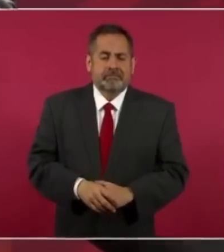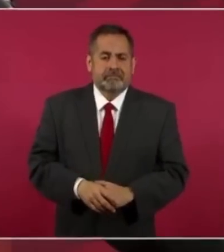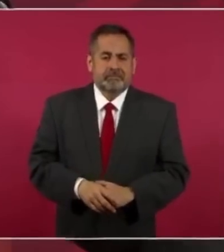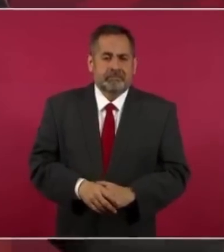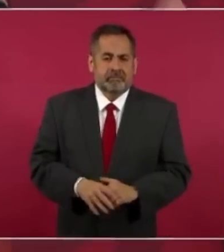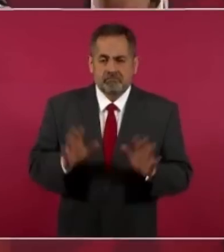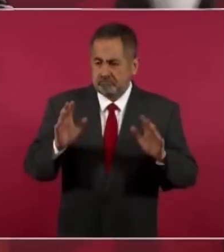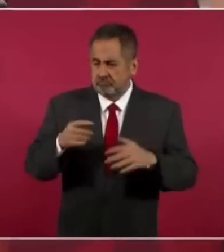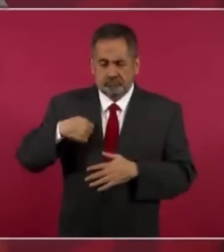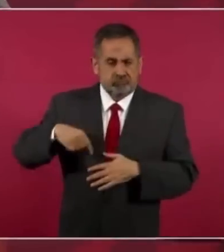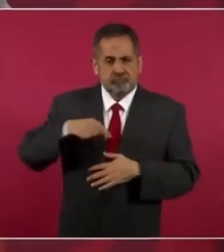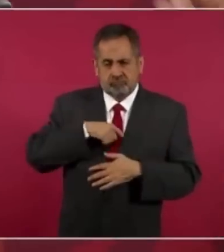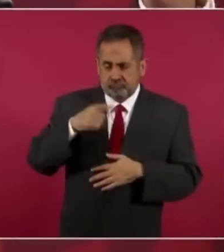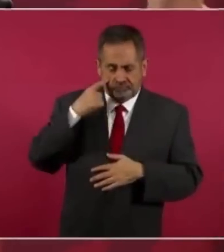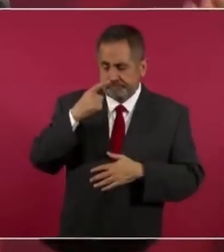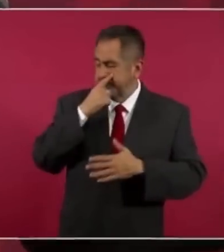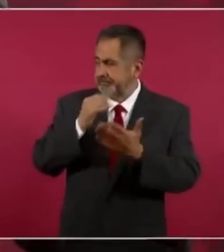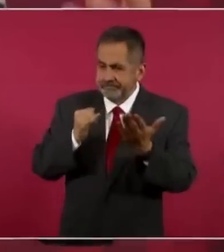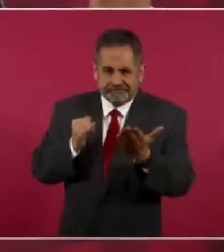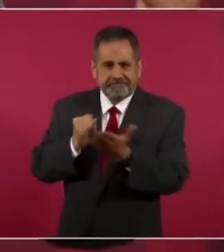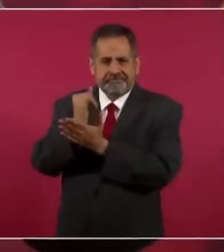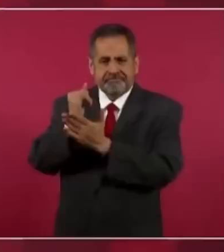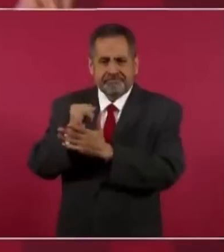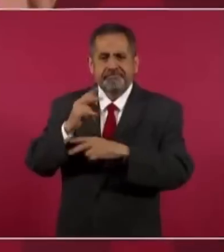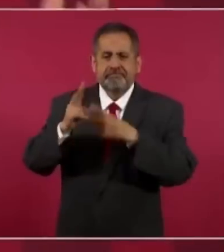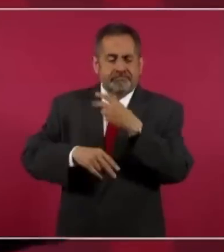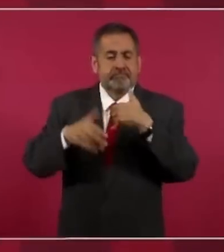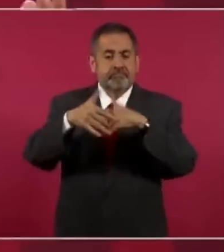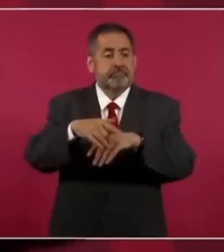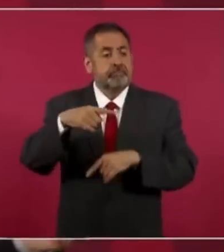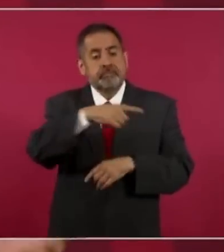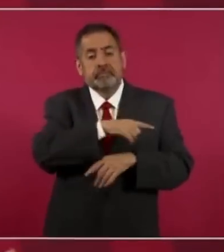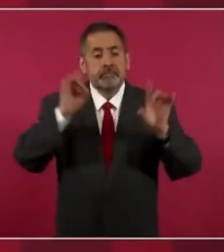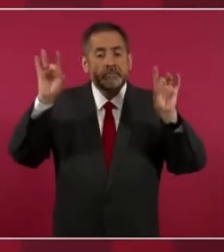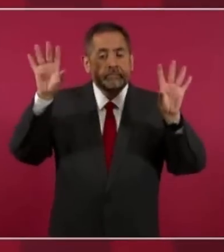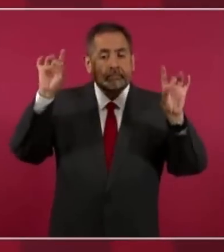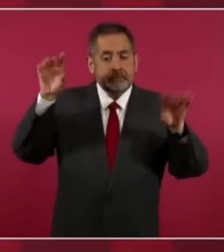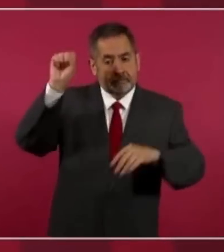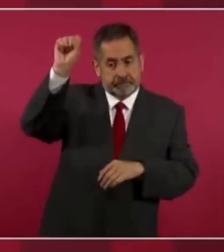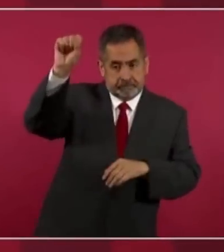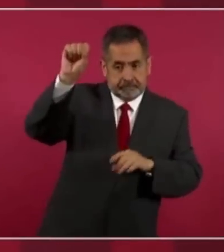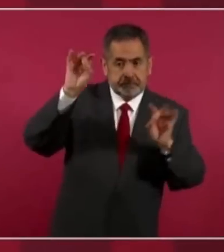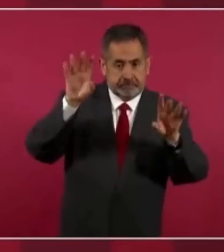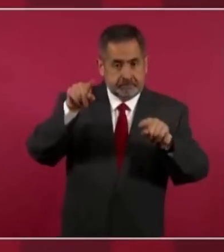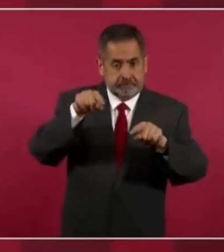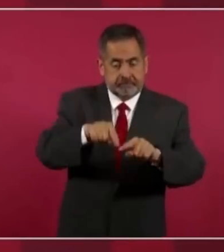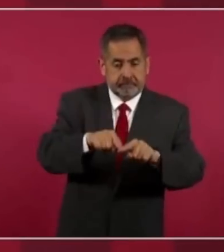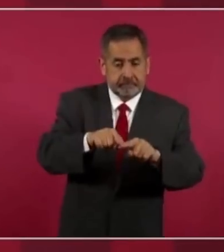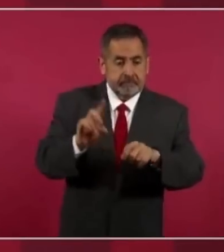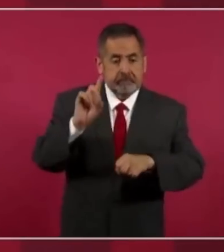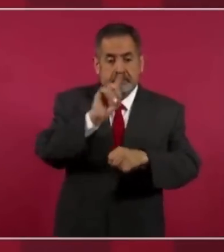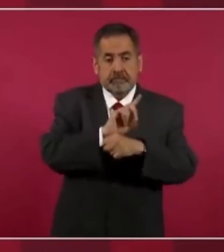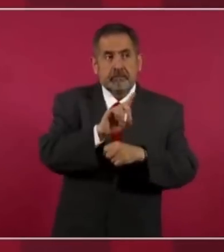Ya nosotros ya decidimos, salimos del Ángel de la Independencia el domingo a las